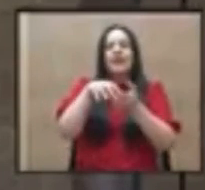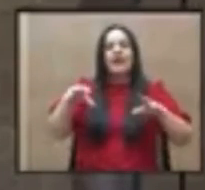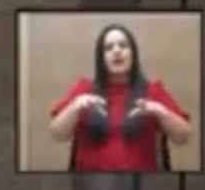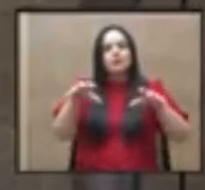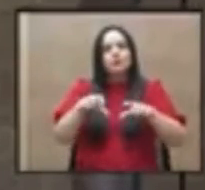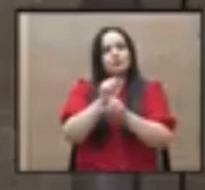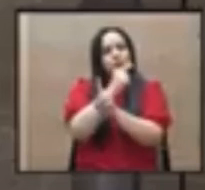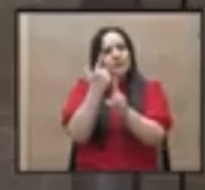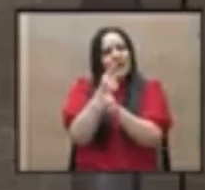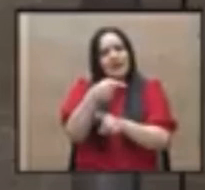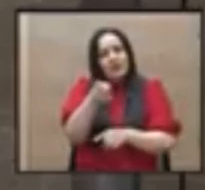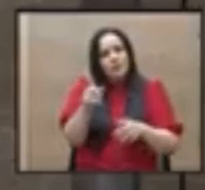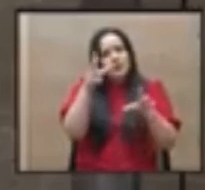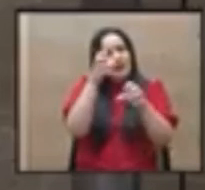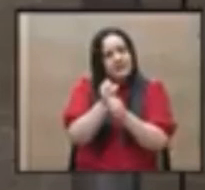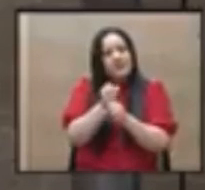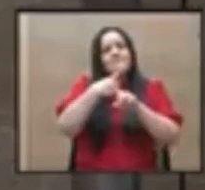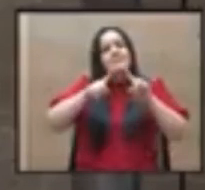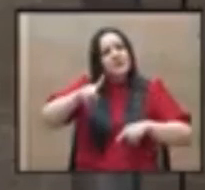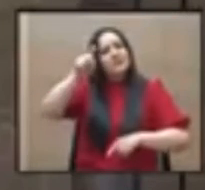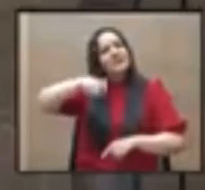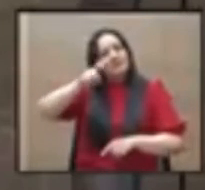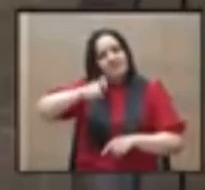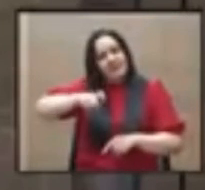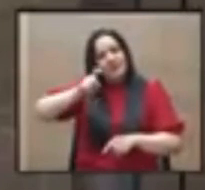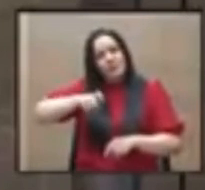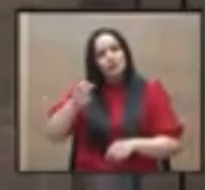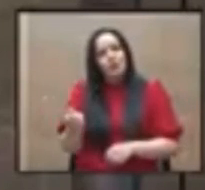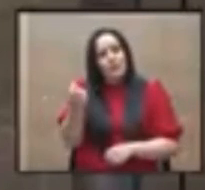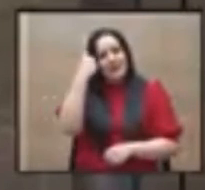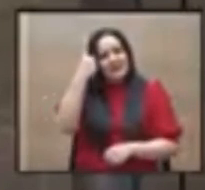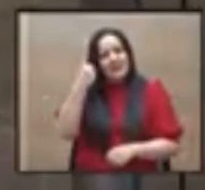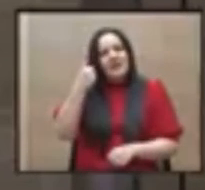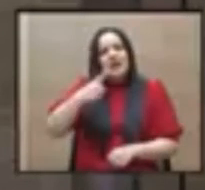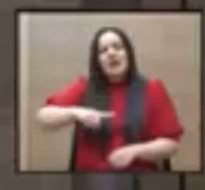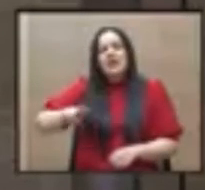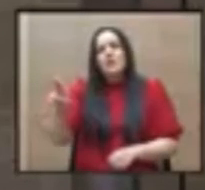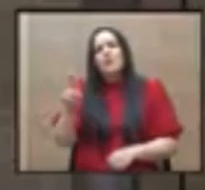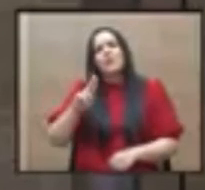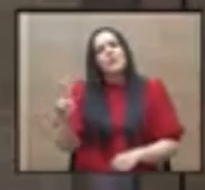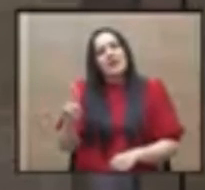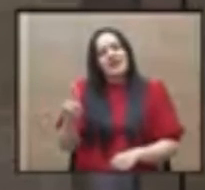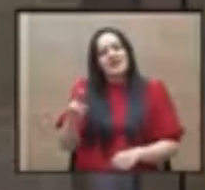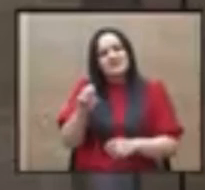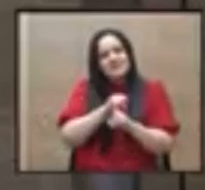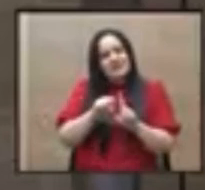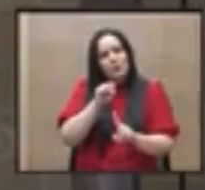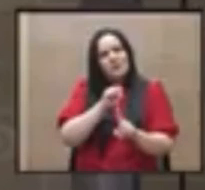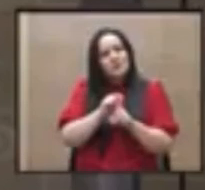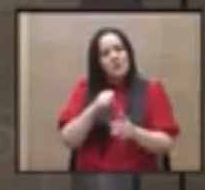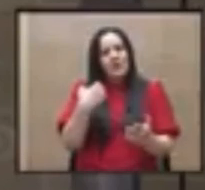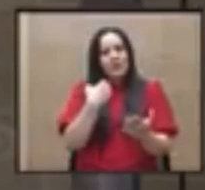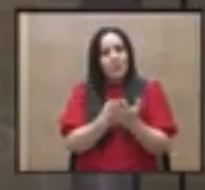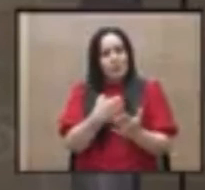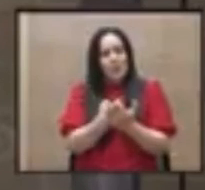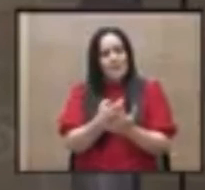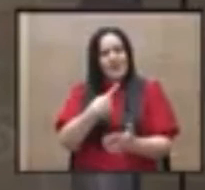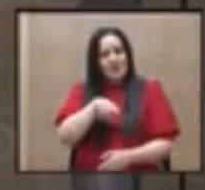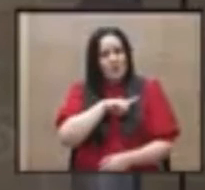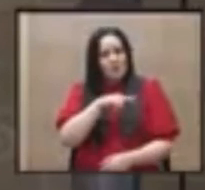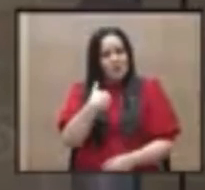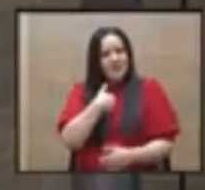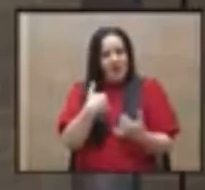realizan. Sin embargo, debemos comprender la urgencia de la situación económica en la que nos encontramos